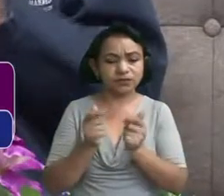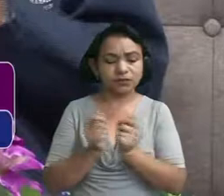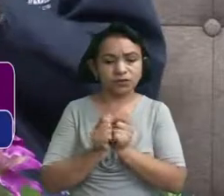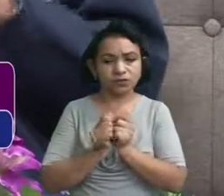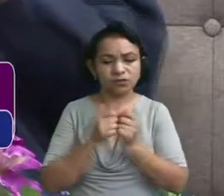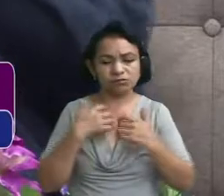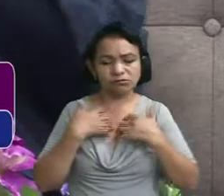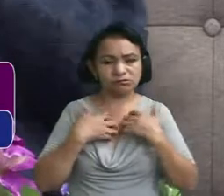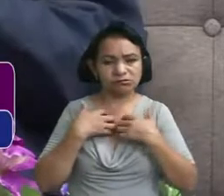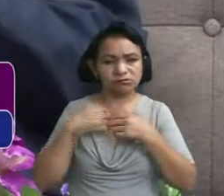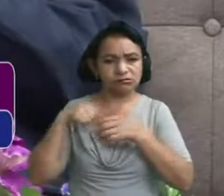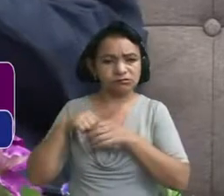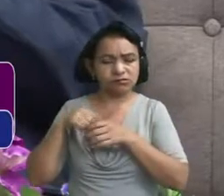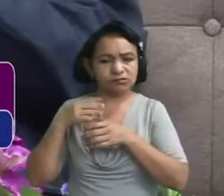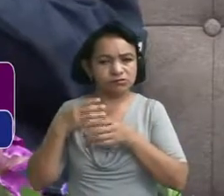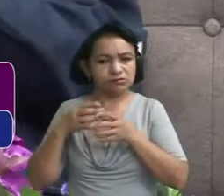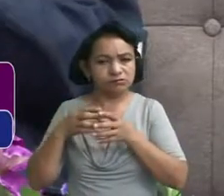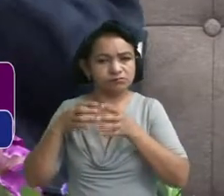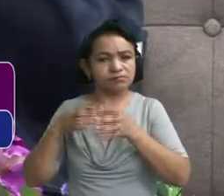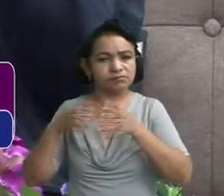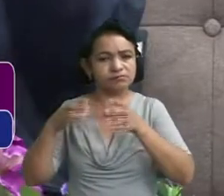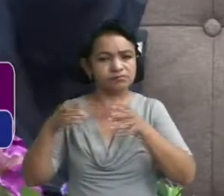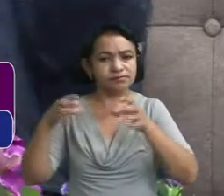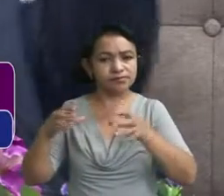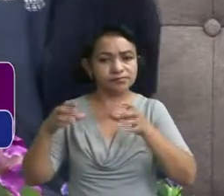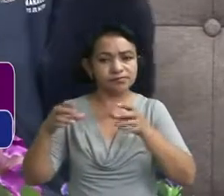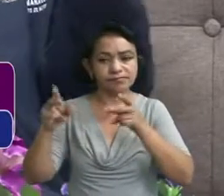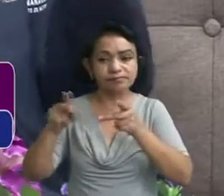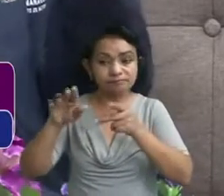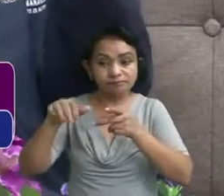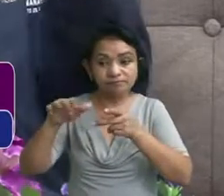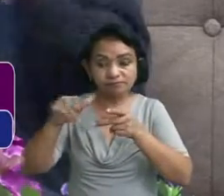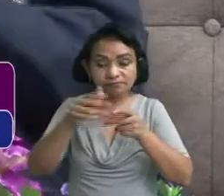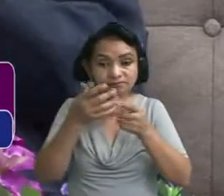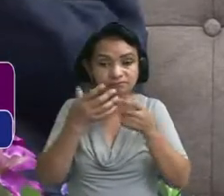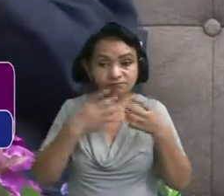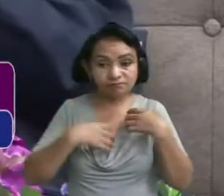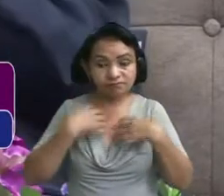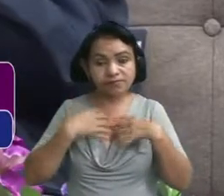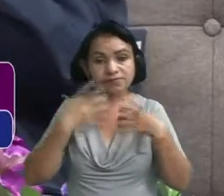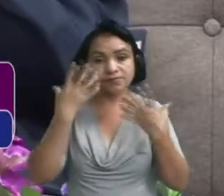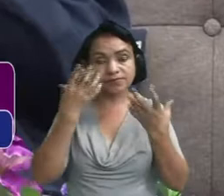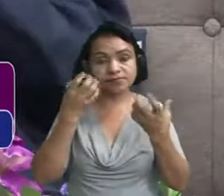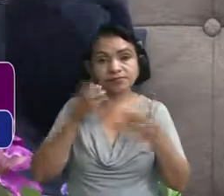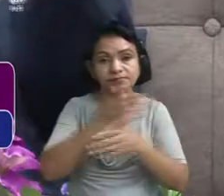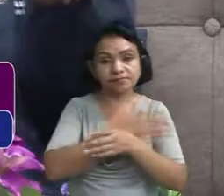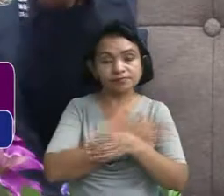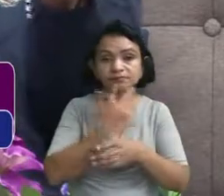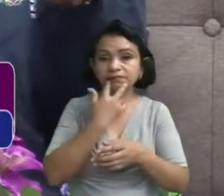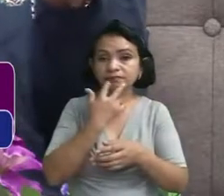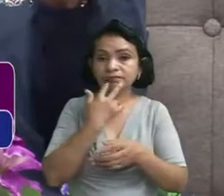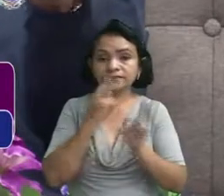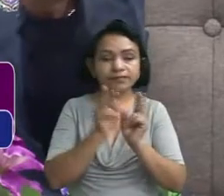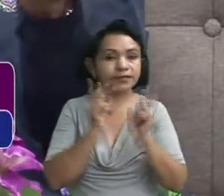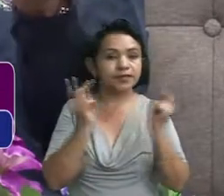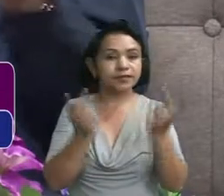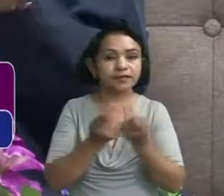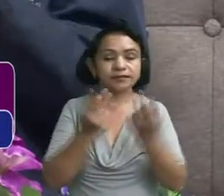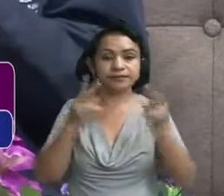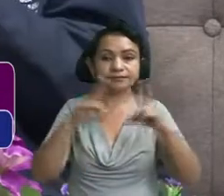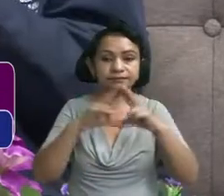un resentimiento de esos sectores que, digamos, que en el pasado pues tuvieron la oportunidad de estar en el poder y no hicieron nada por el pueblo